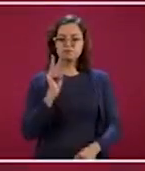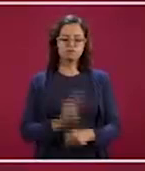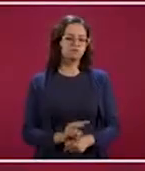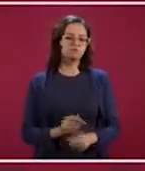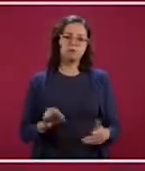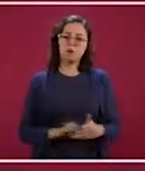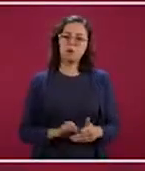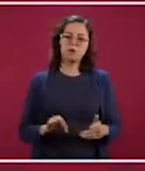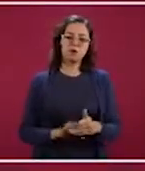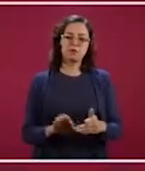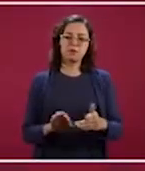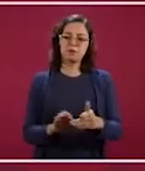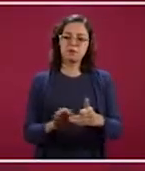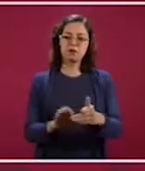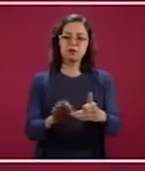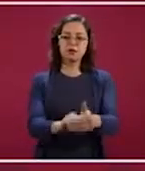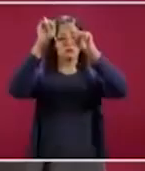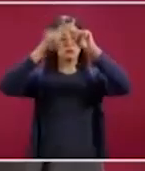permanente